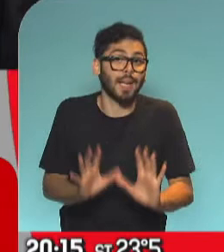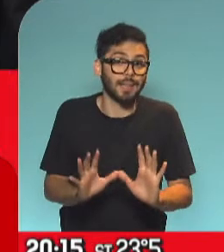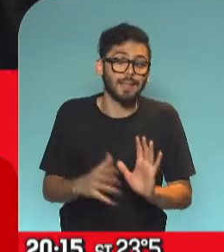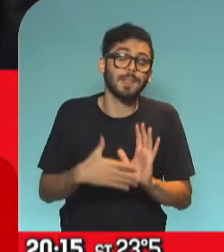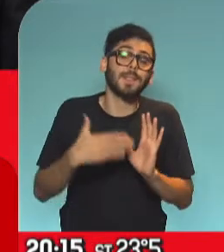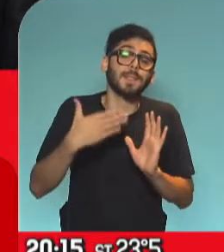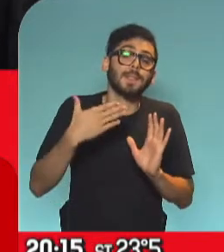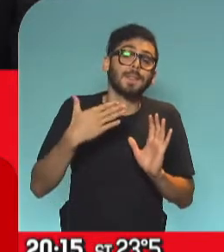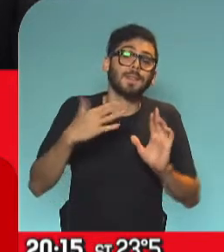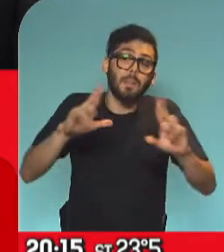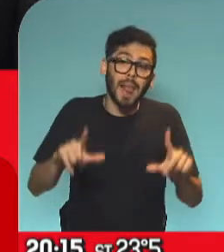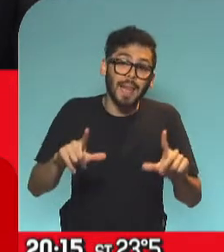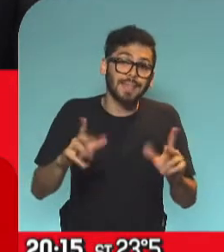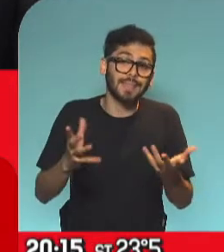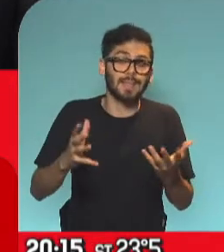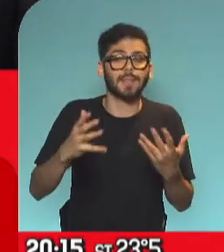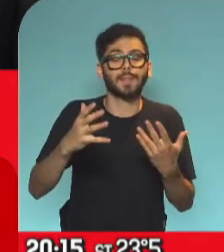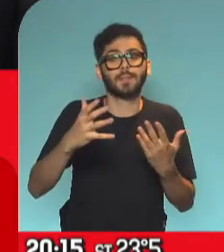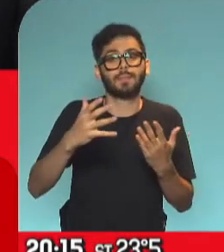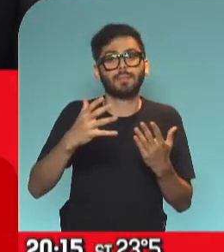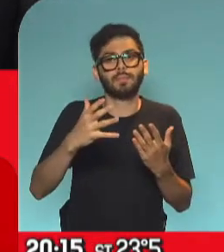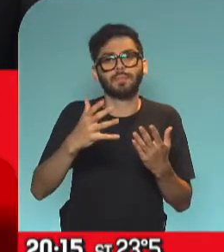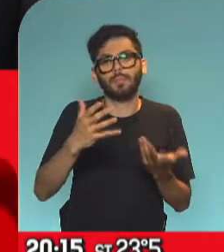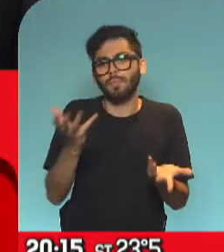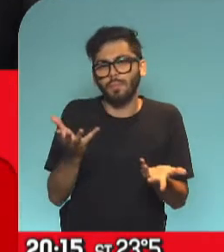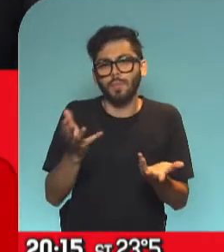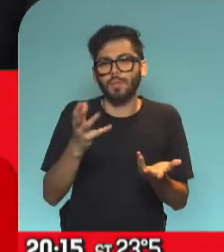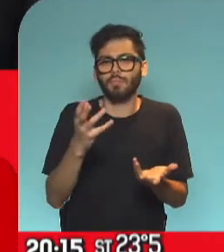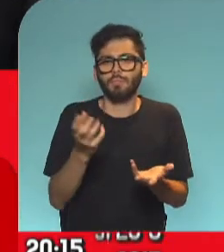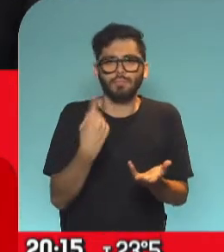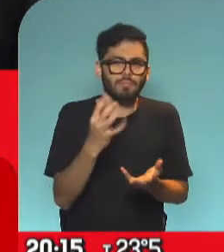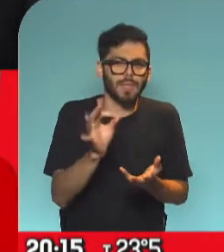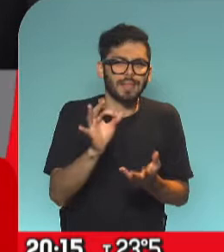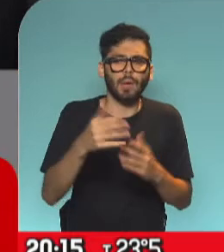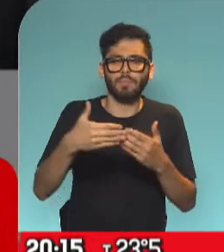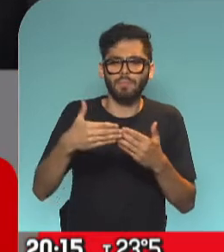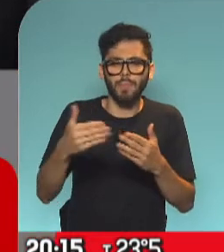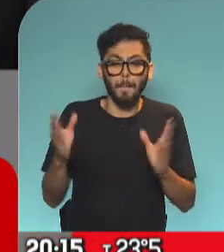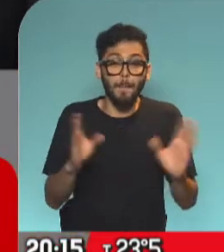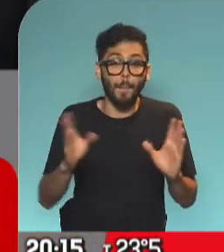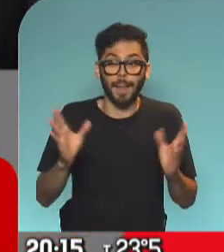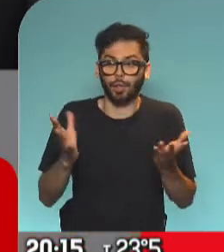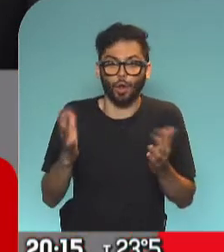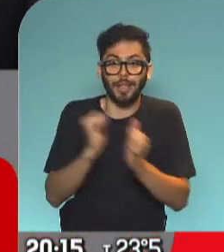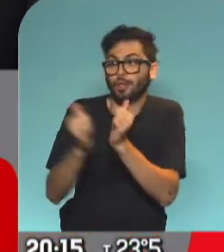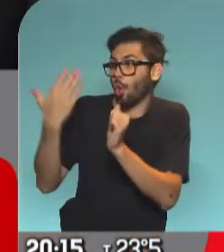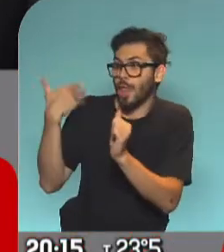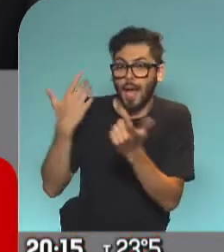Después, usted sabe que hoy estamos en un proceso pocas veces visto, digamos, no